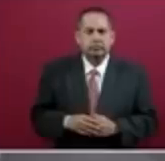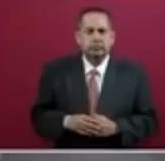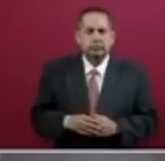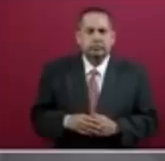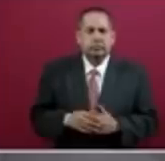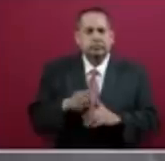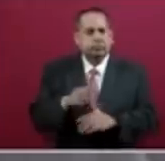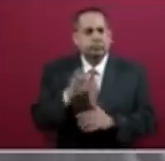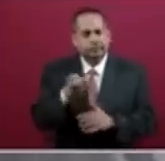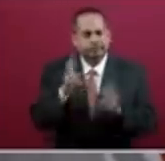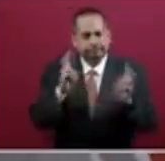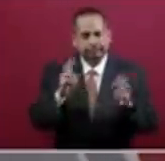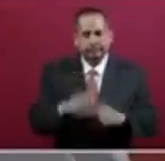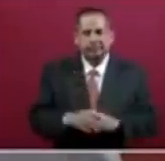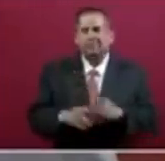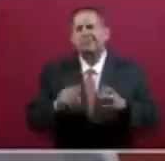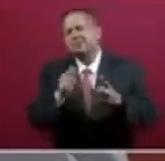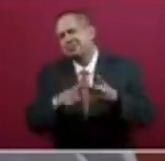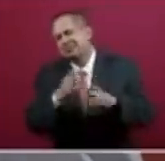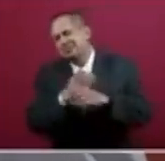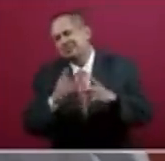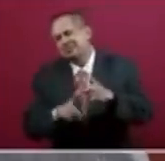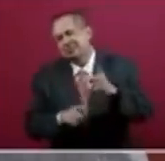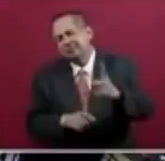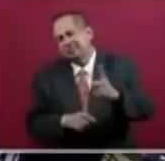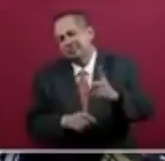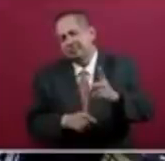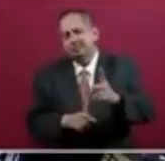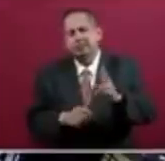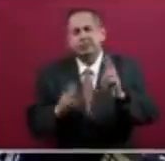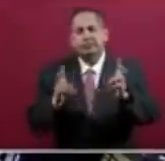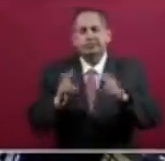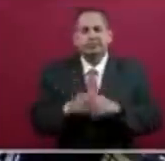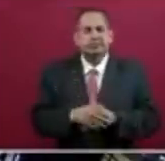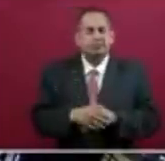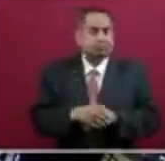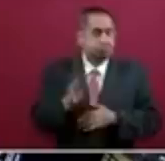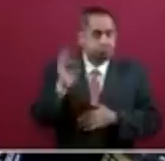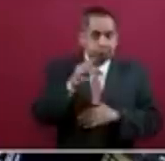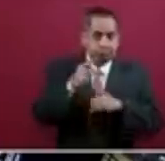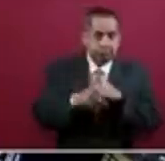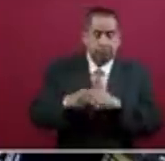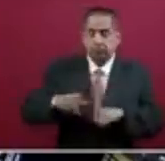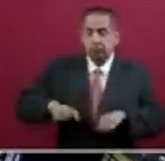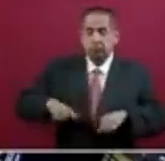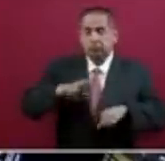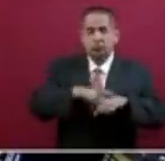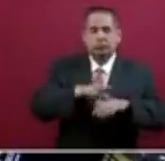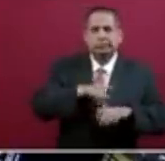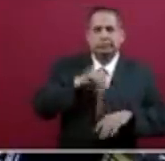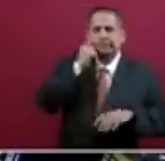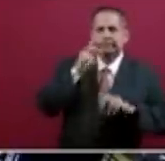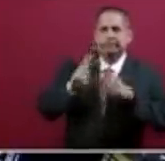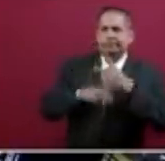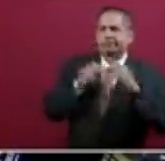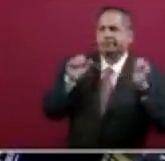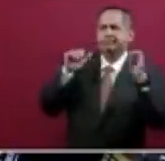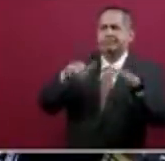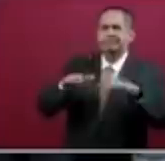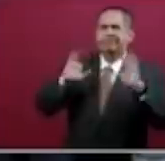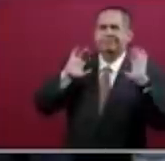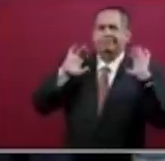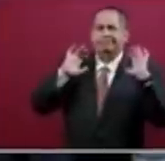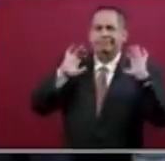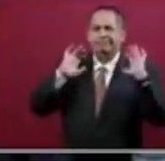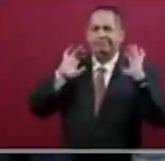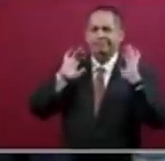Sobre este tema. ¿Qué otra cosa me preguntaste? Bueno, en este tema, ¿no se corre el riesgo de que gobernadores ya no quieran ir a estos eventos para